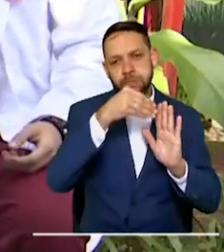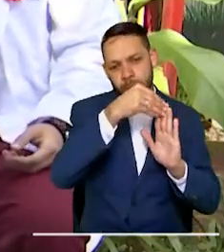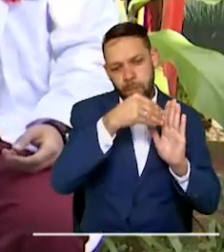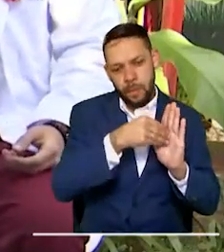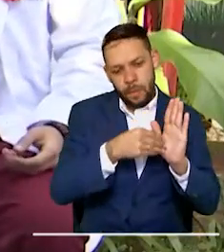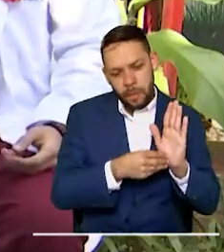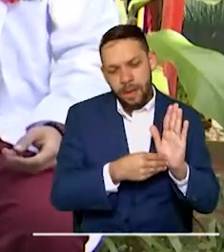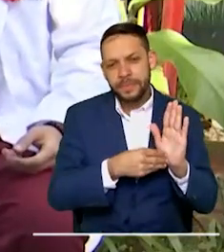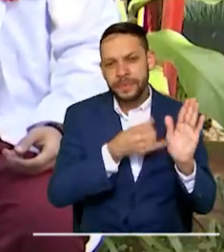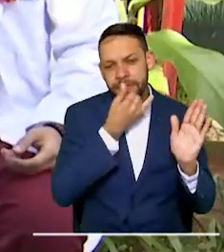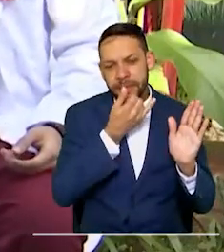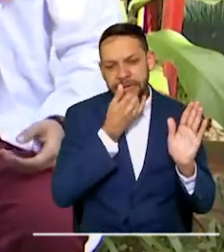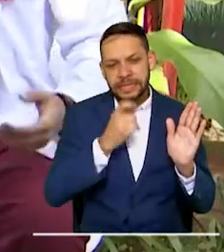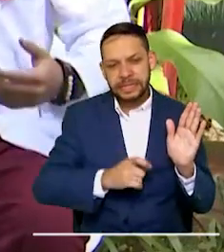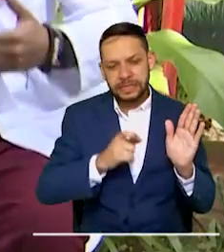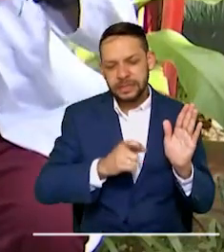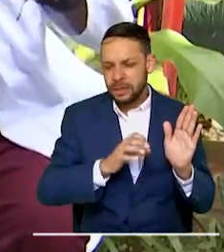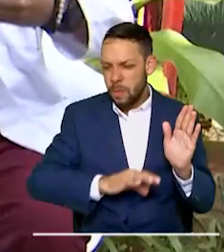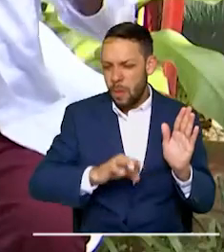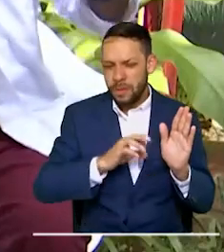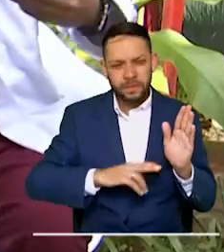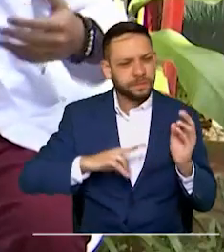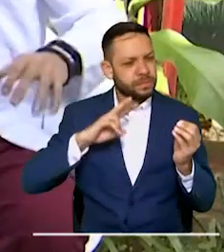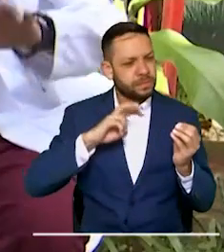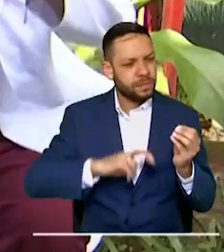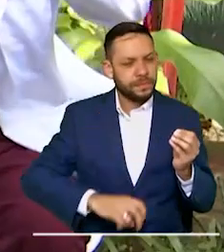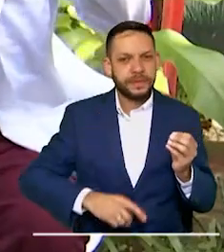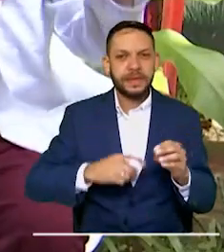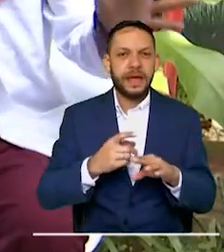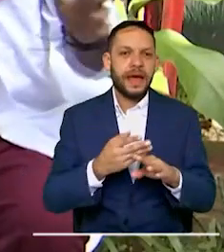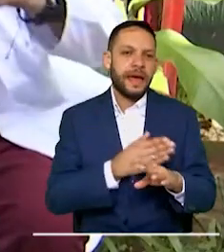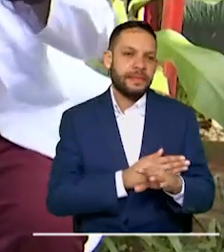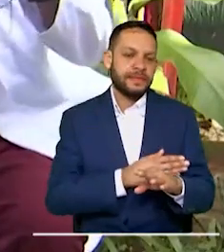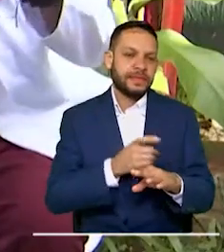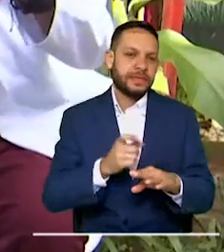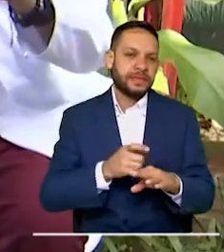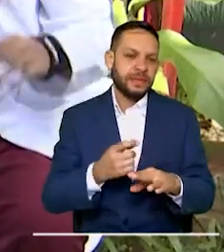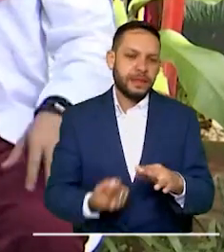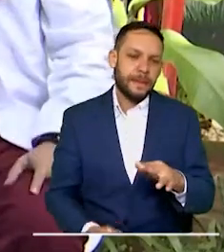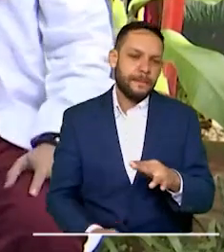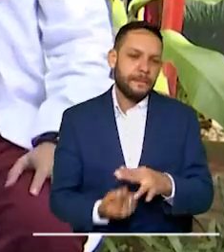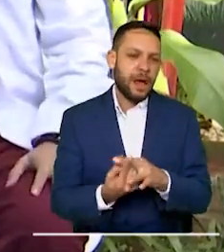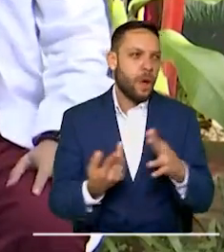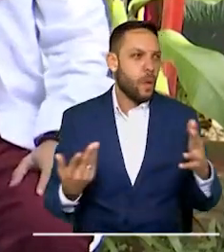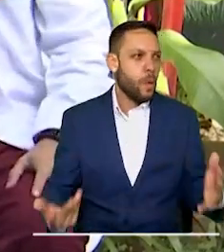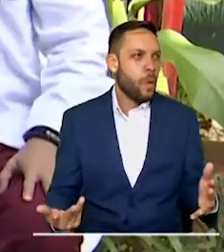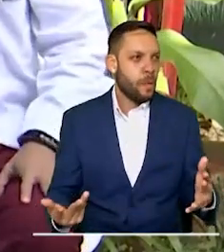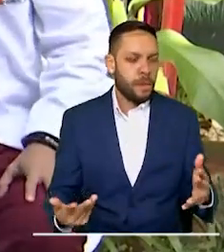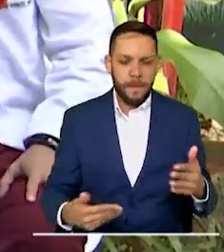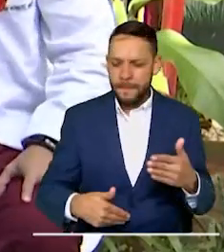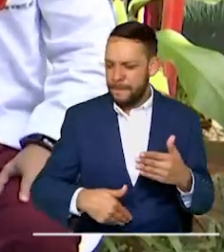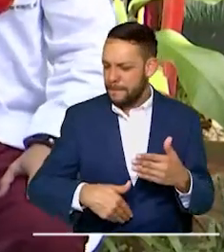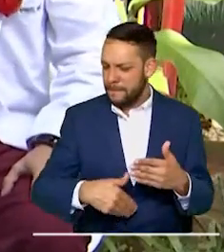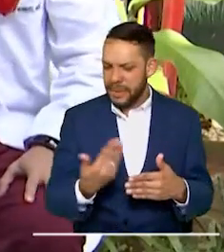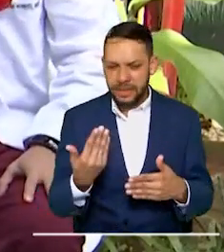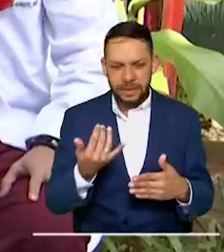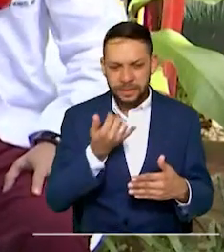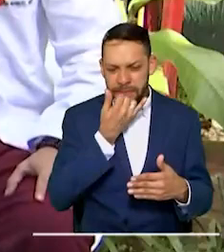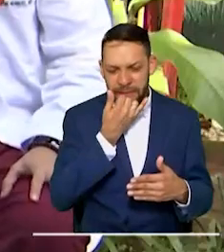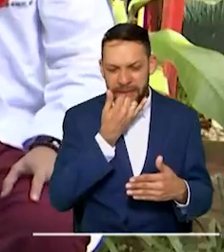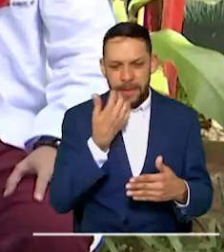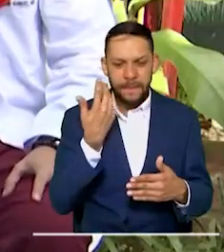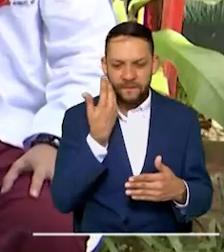Entonces, este punto clave de buscar el origen es un punto determinante en cualquier